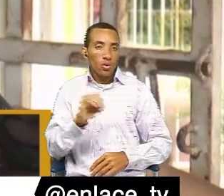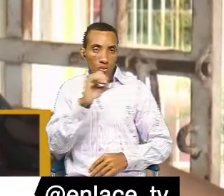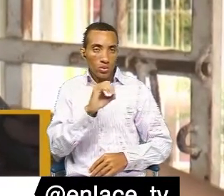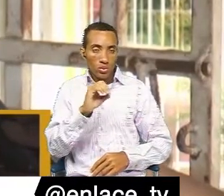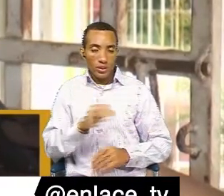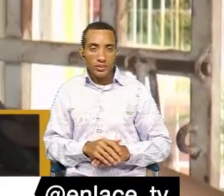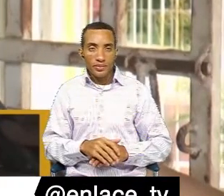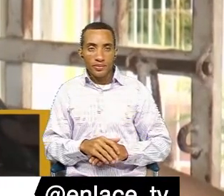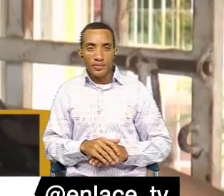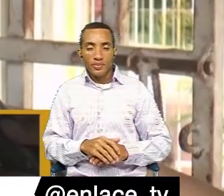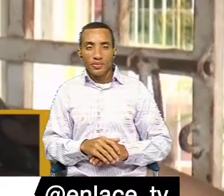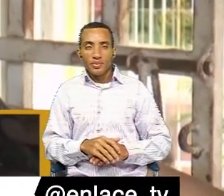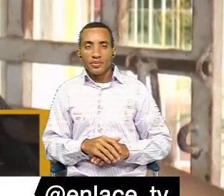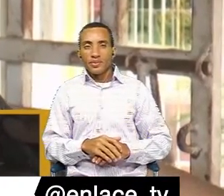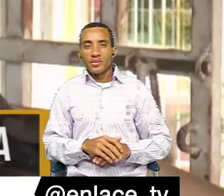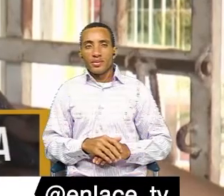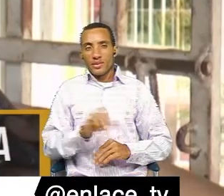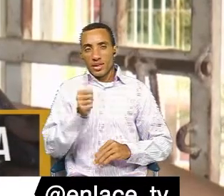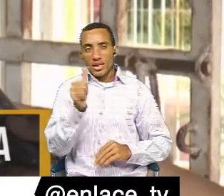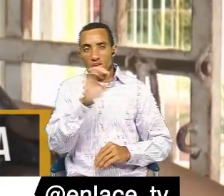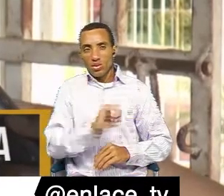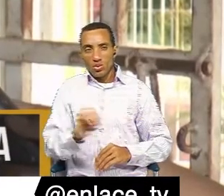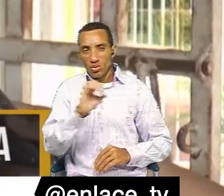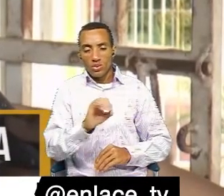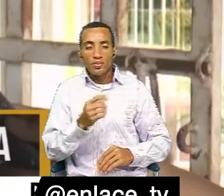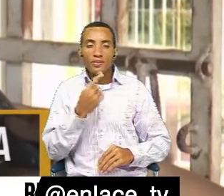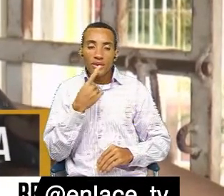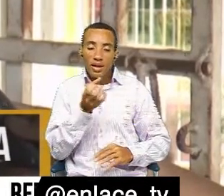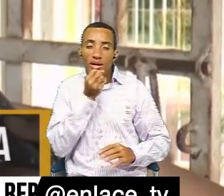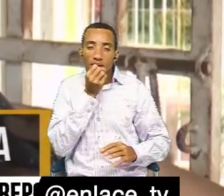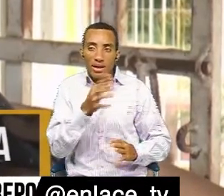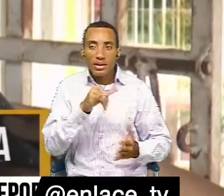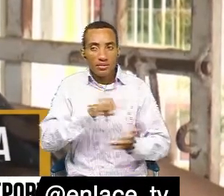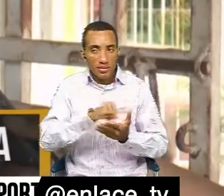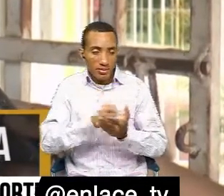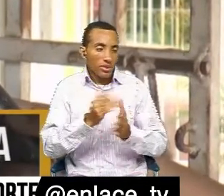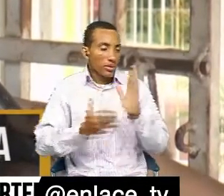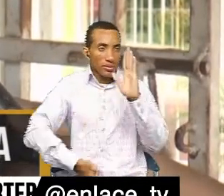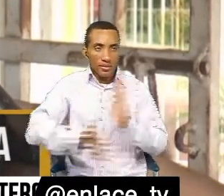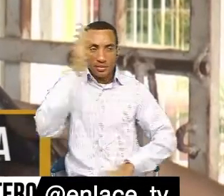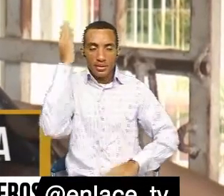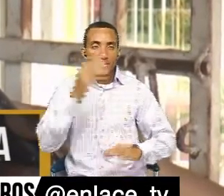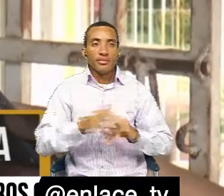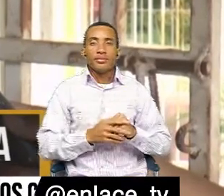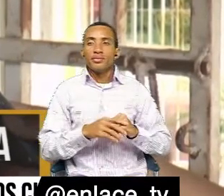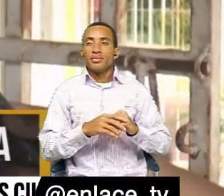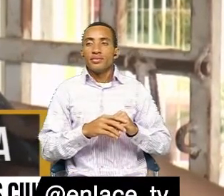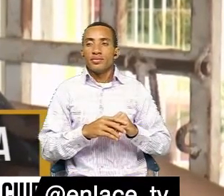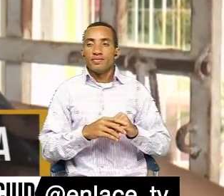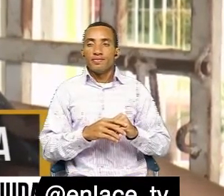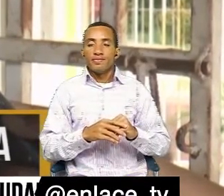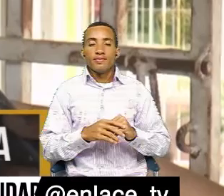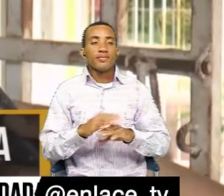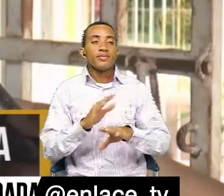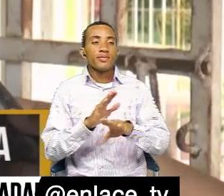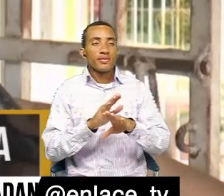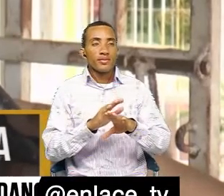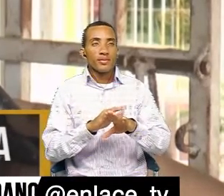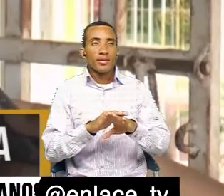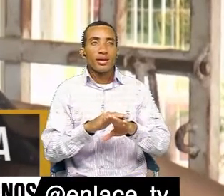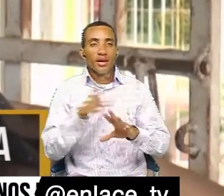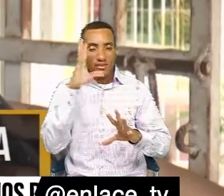casa. Hicieron denuncias, se fueron un tiempo de acá y inclusive se hizo